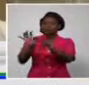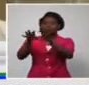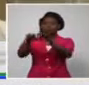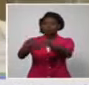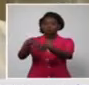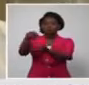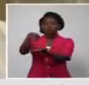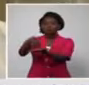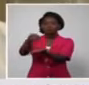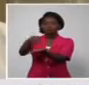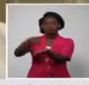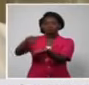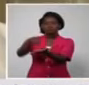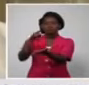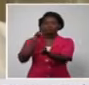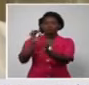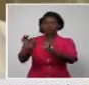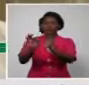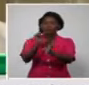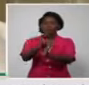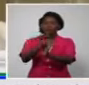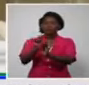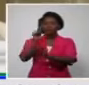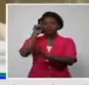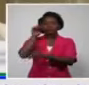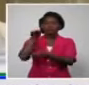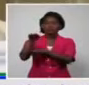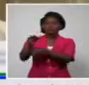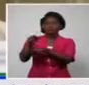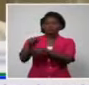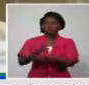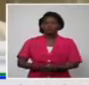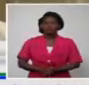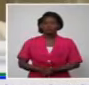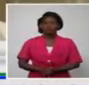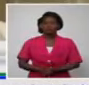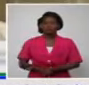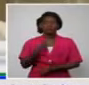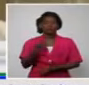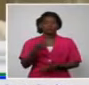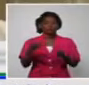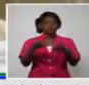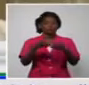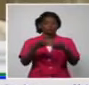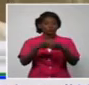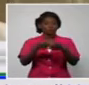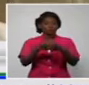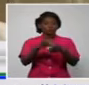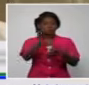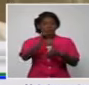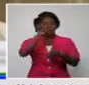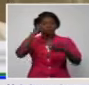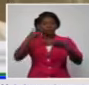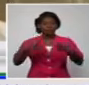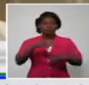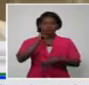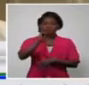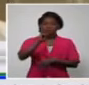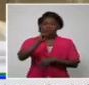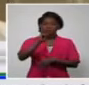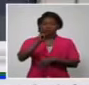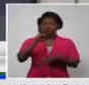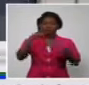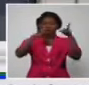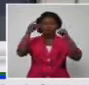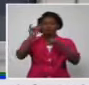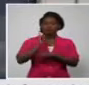Tenemos un personal altamente calificado, médico, compuesto por 6 médicos, 6 enfermeras, así como personal de servicio, especialistas en terapia